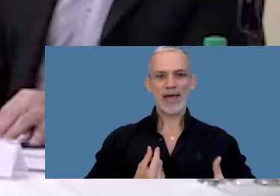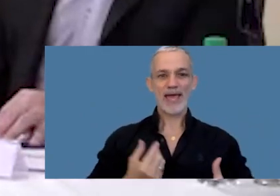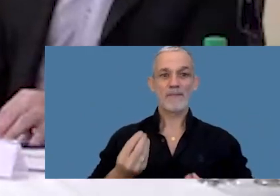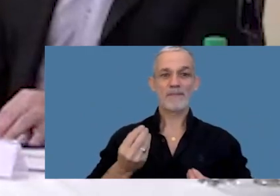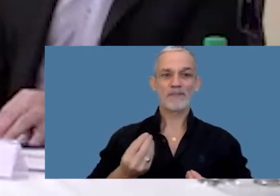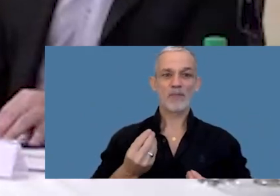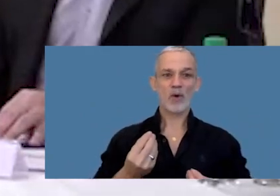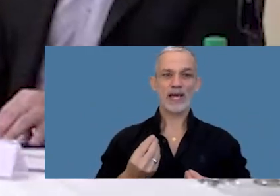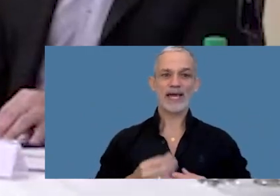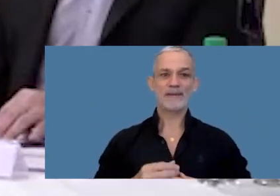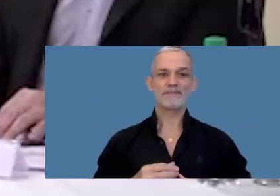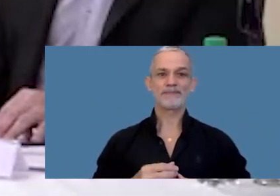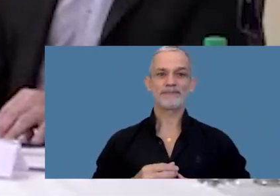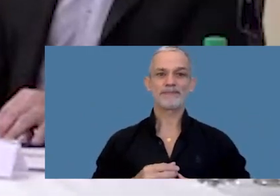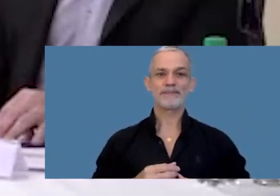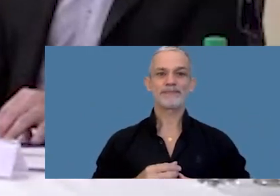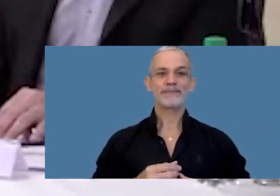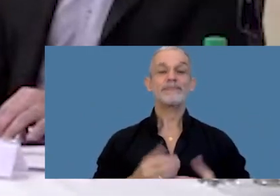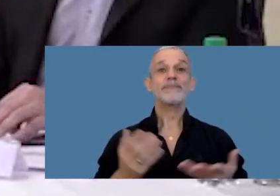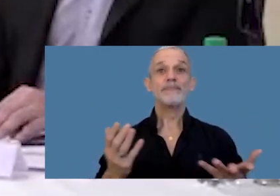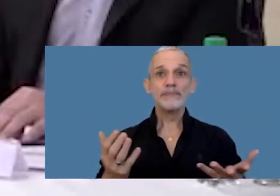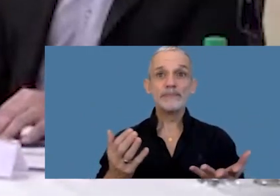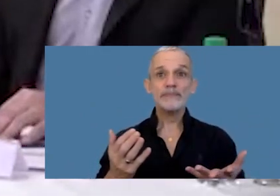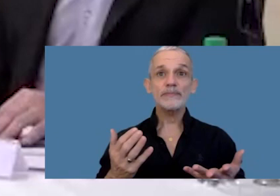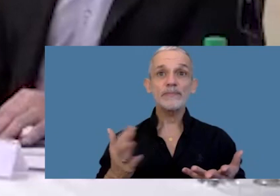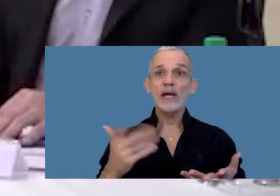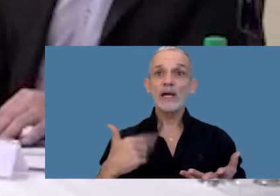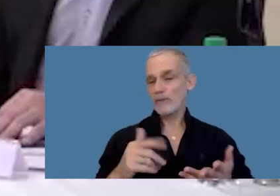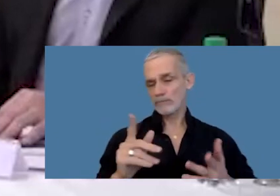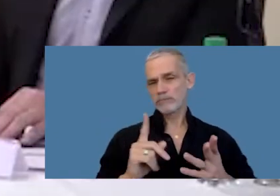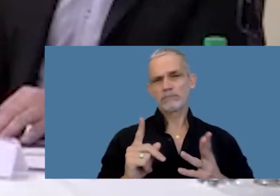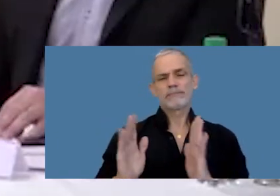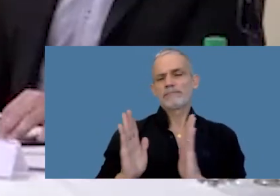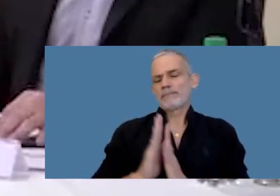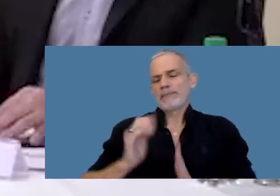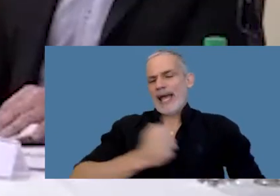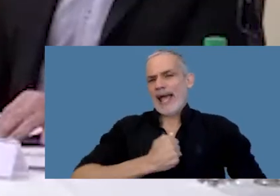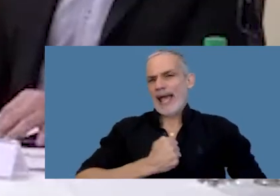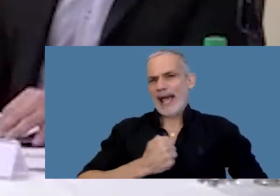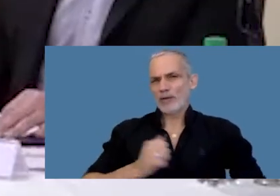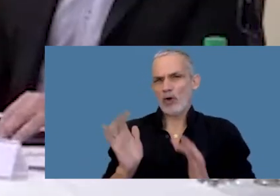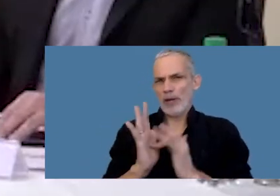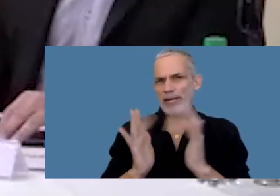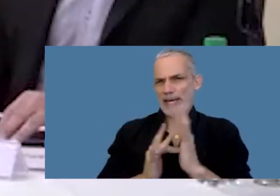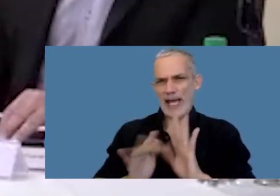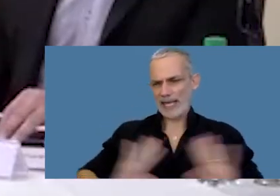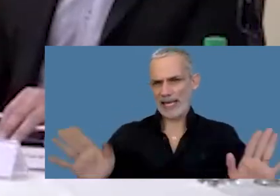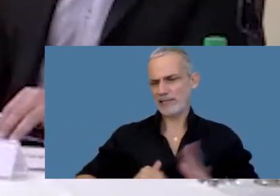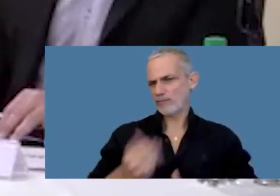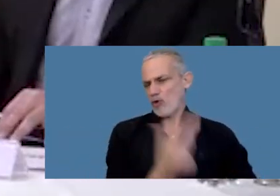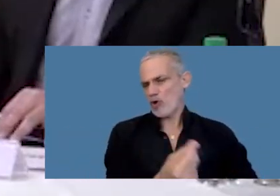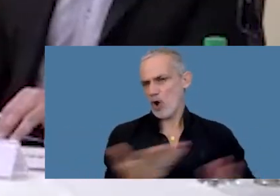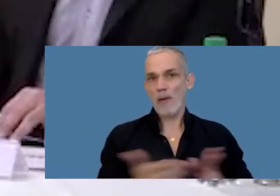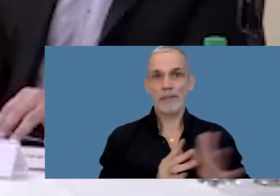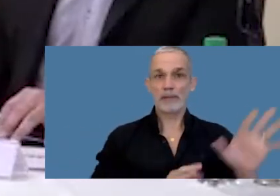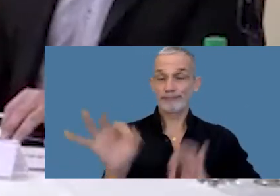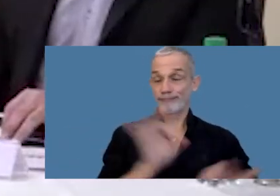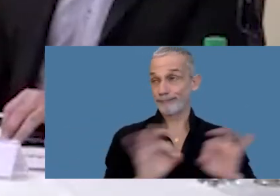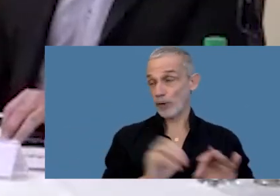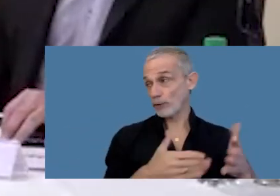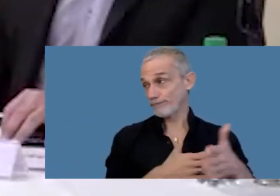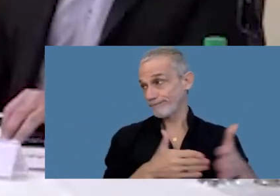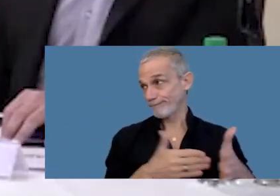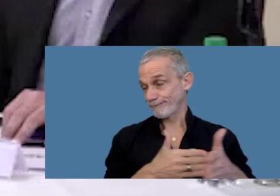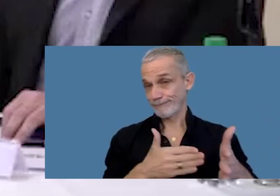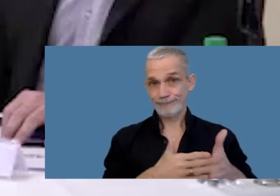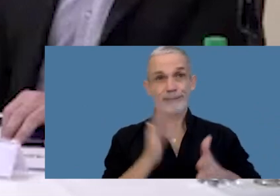de, digámoslo con todas las letras, de la Iglesia Católica. O sea, el código estaba parado, frenado, no avanzaba. Ese era uno